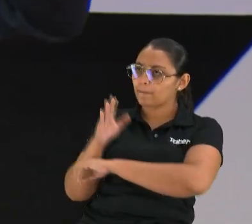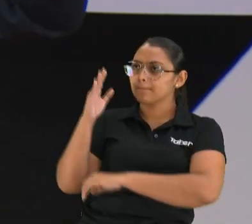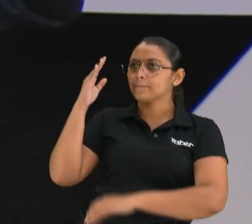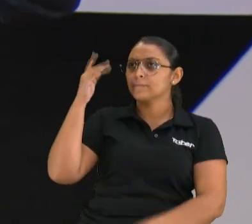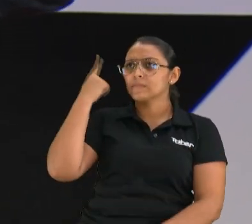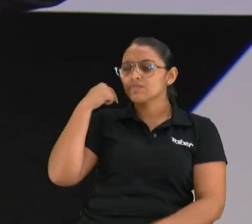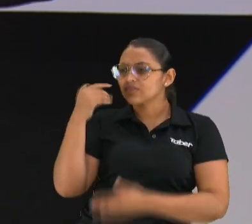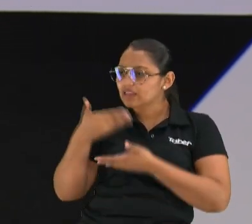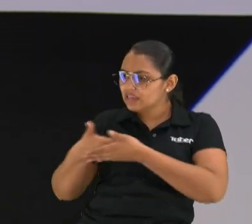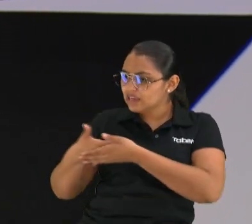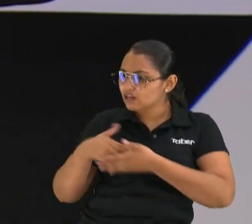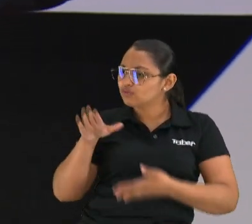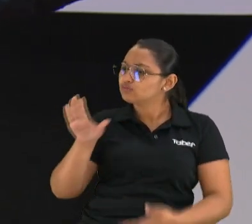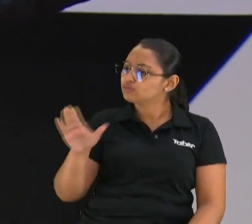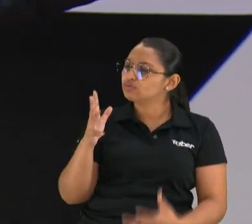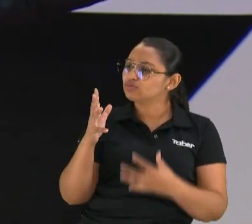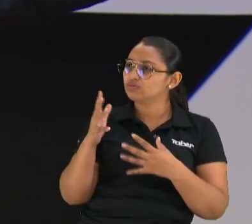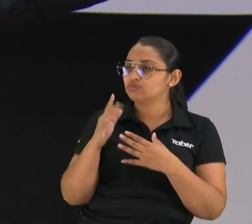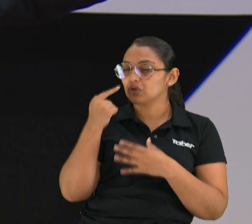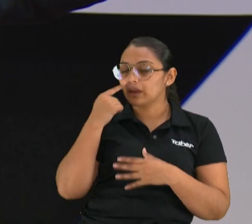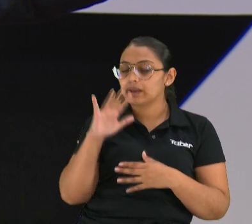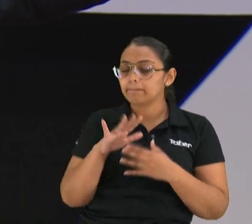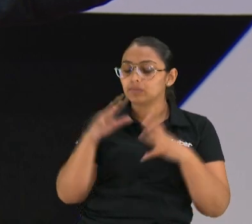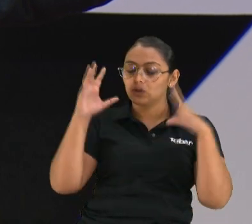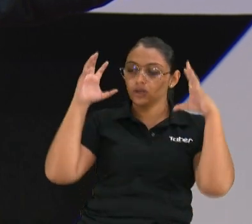operar del cerebro un neurocirujano